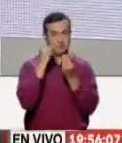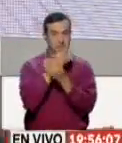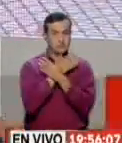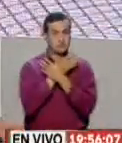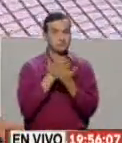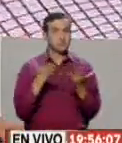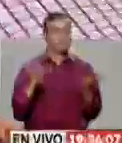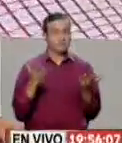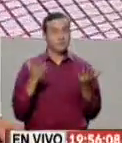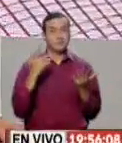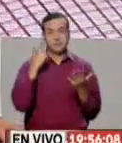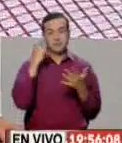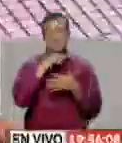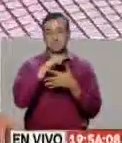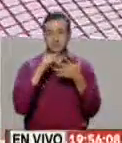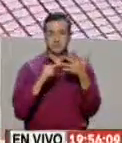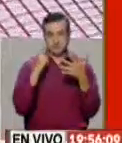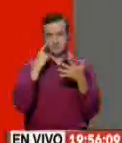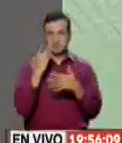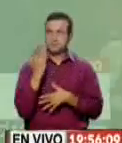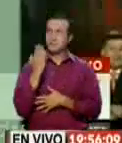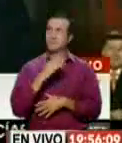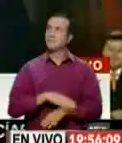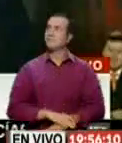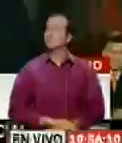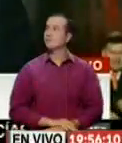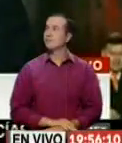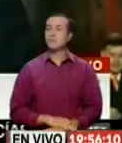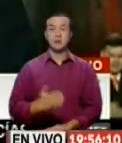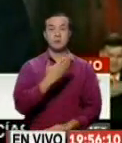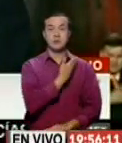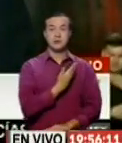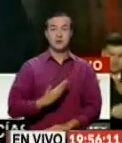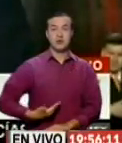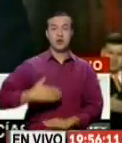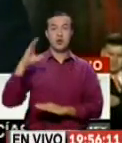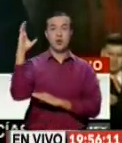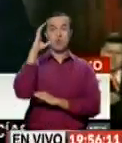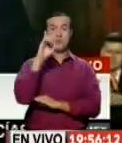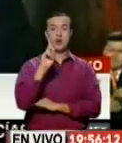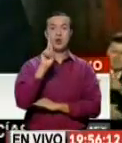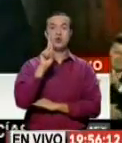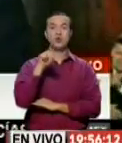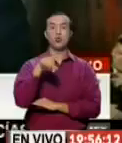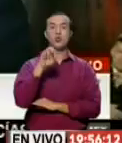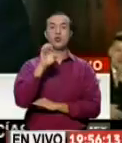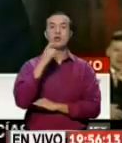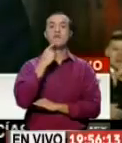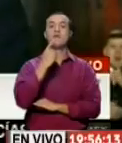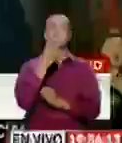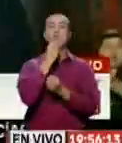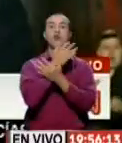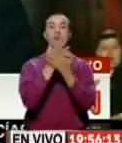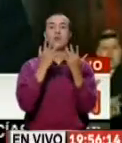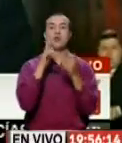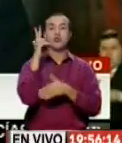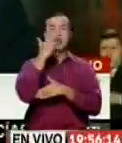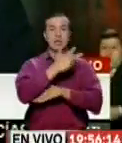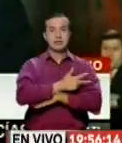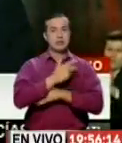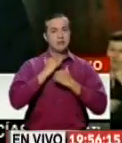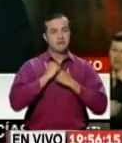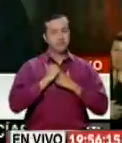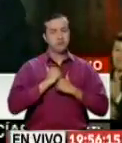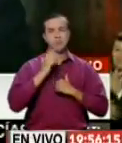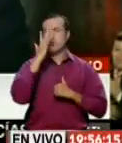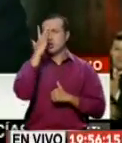información, entre las que destacamos. El presidente de Colombia, Iván Duque, declaró 3 días de luto nacional en honor a las víctimas